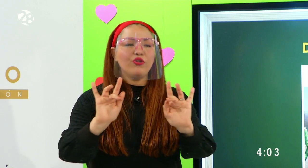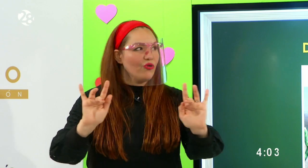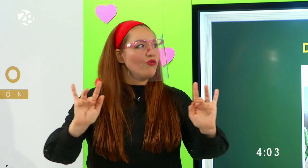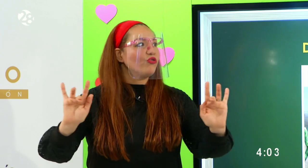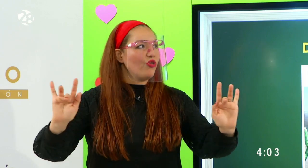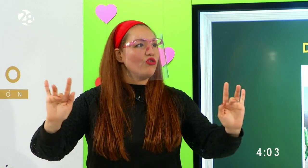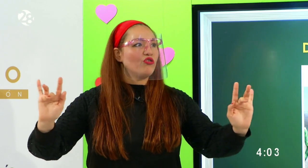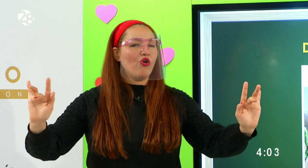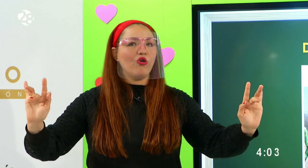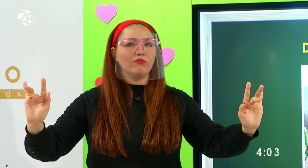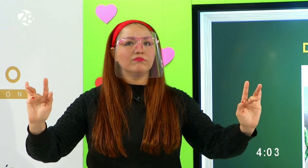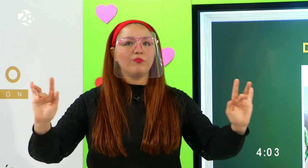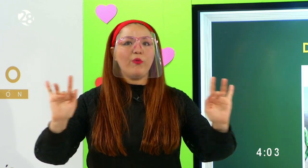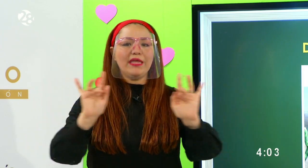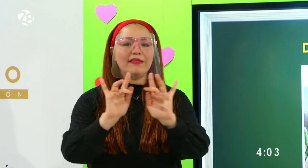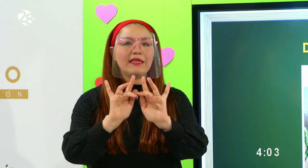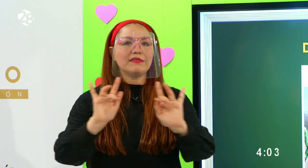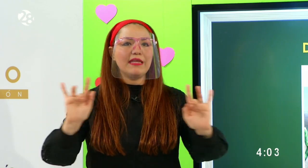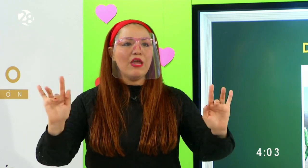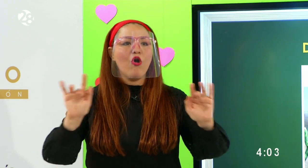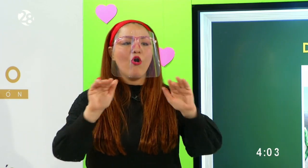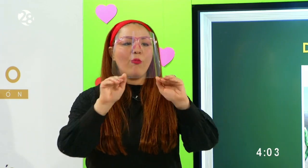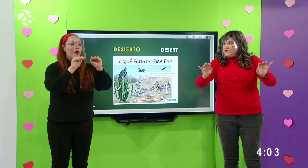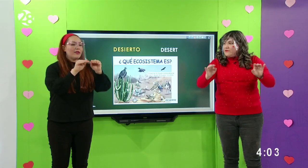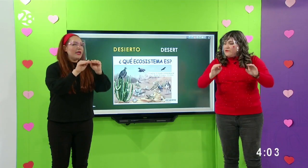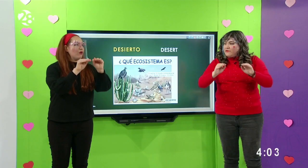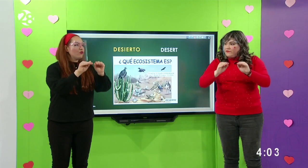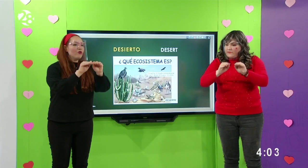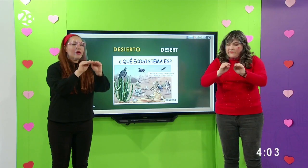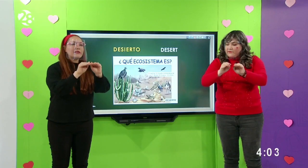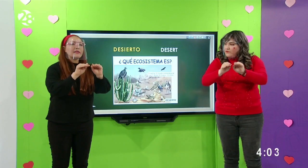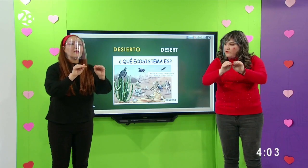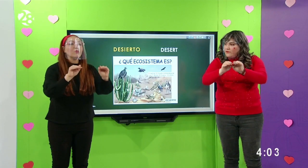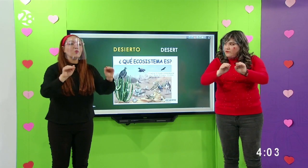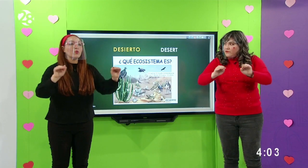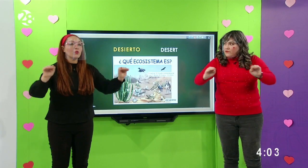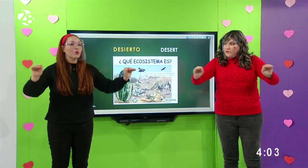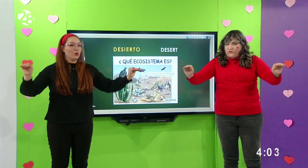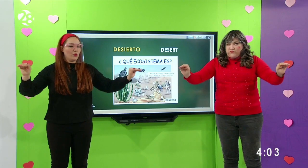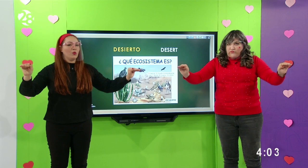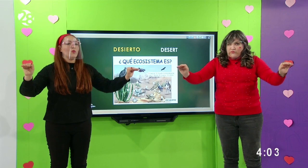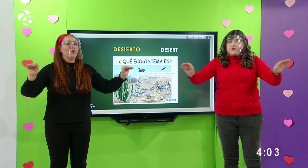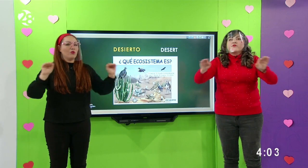está todo solo. Puede ser así o puede ser incluso así.